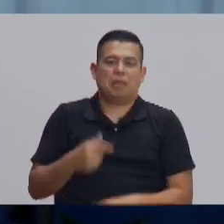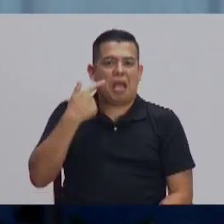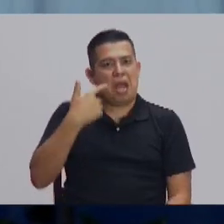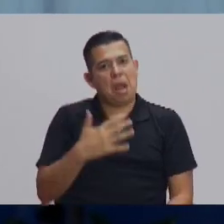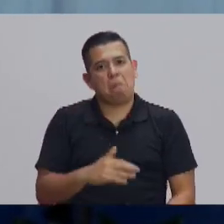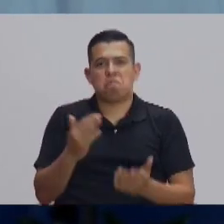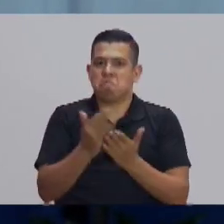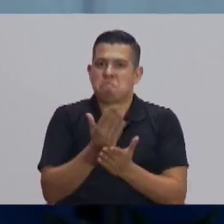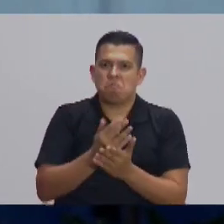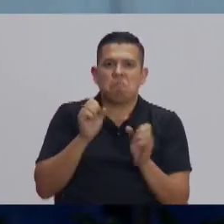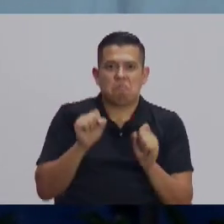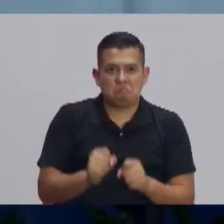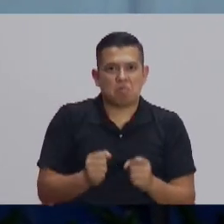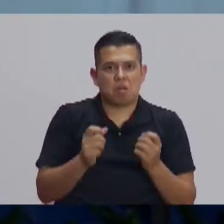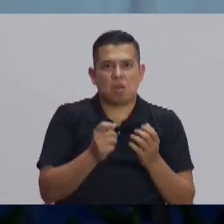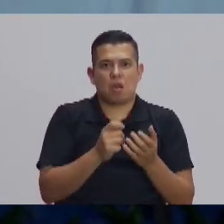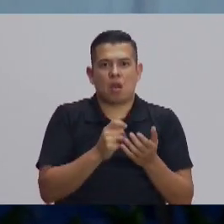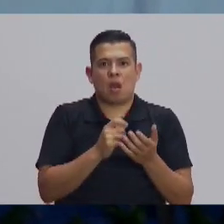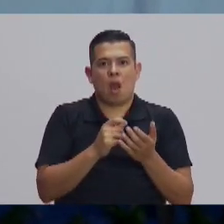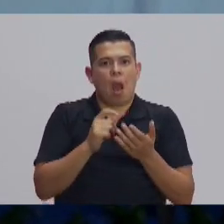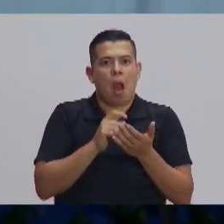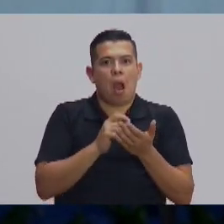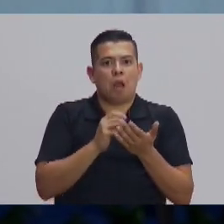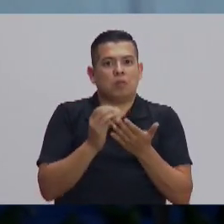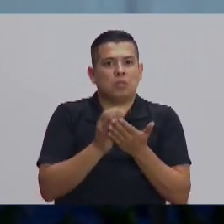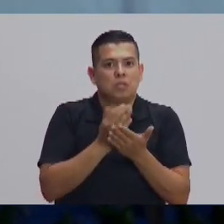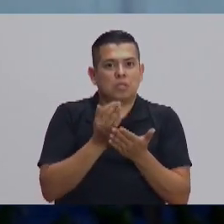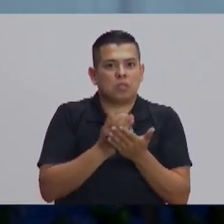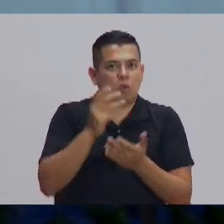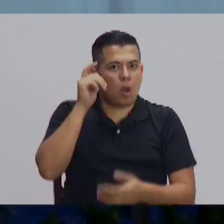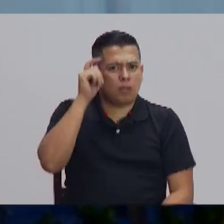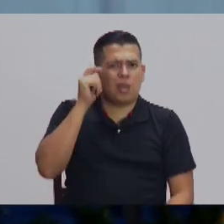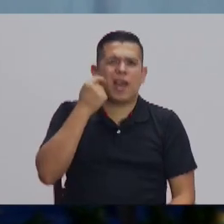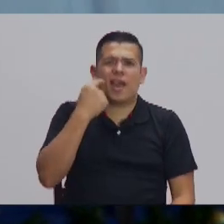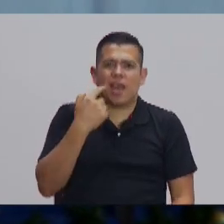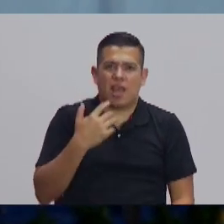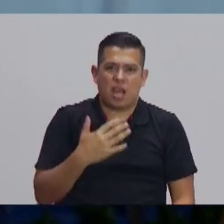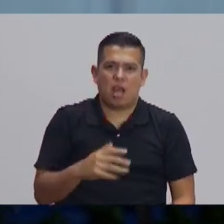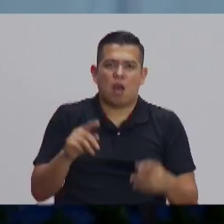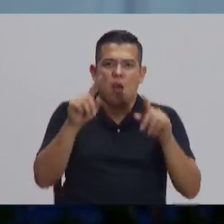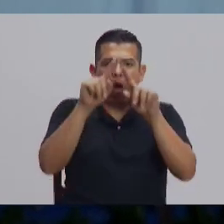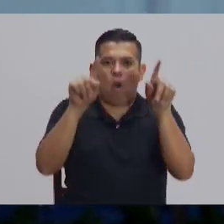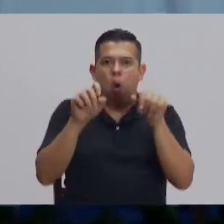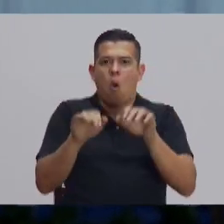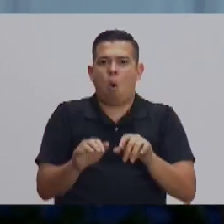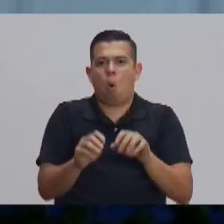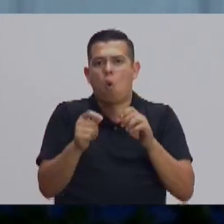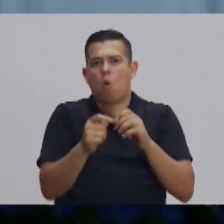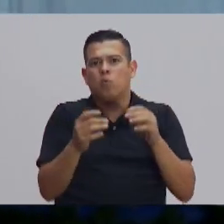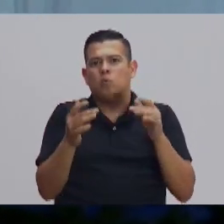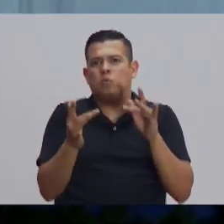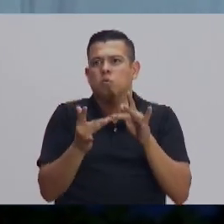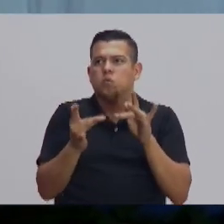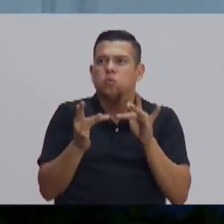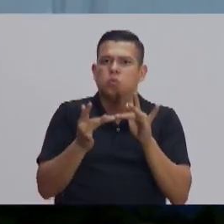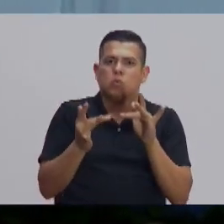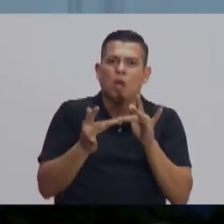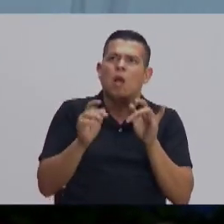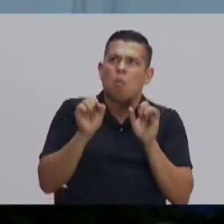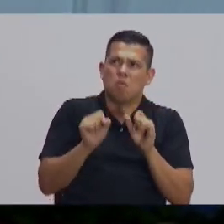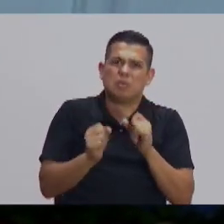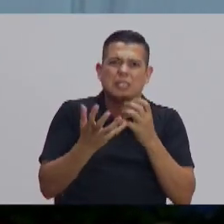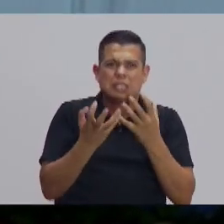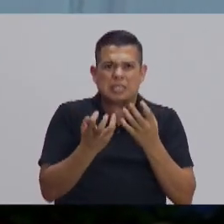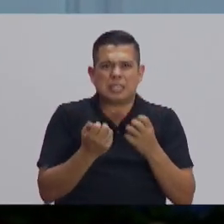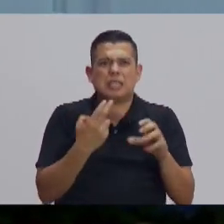estudiar por ejemplo en un colegio de teología y te metiste a un en línea en tanto instituto bíblico que hay ahora en línea